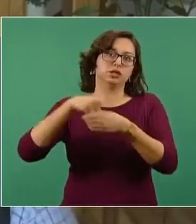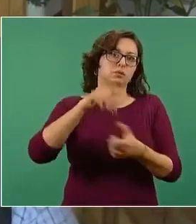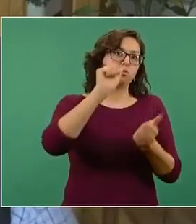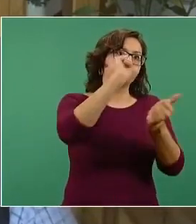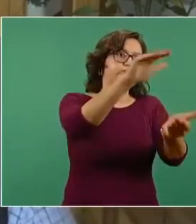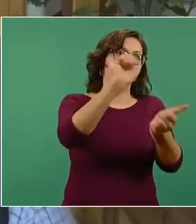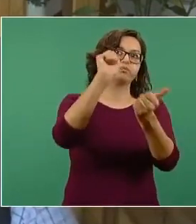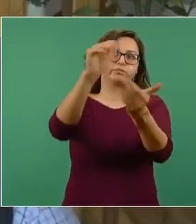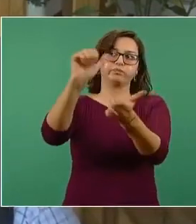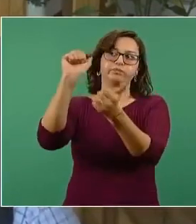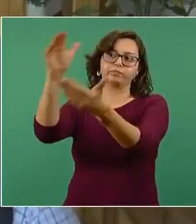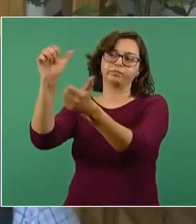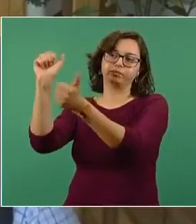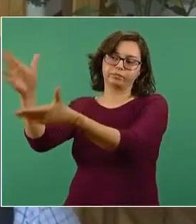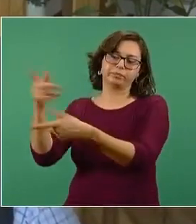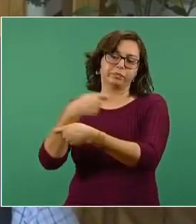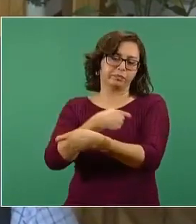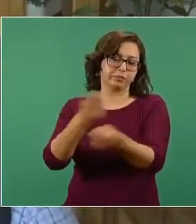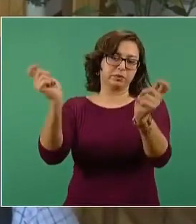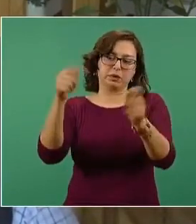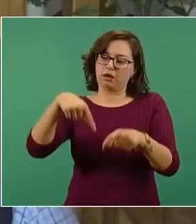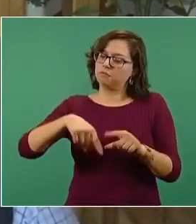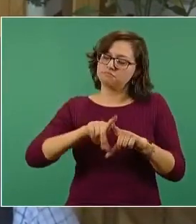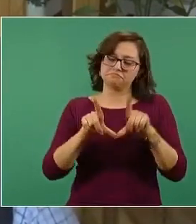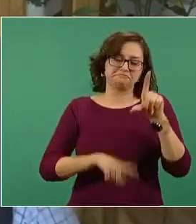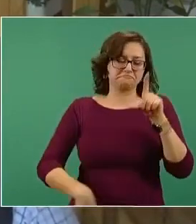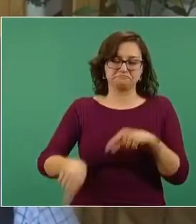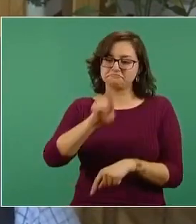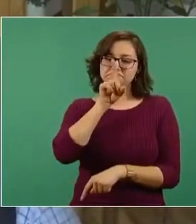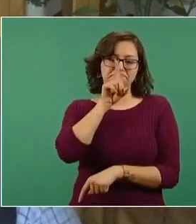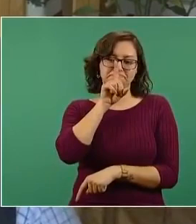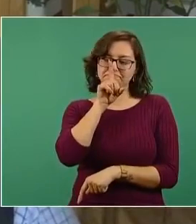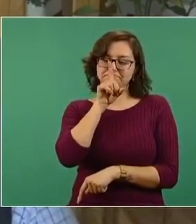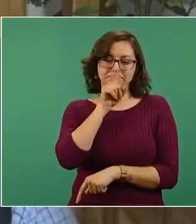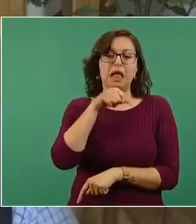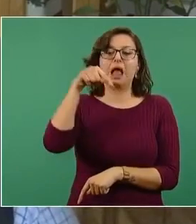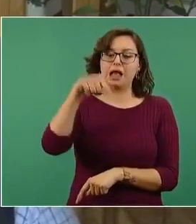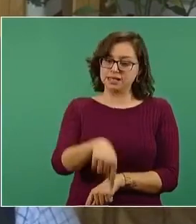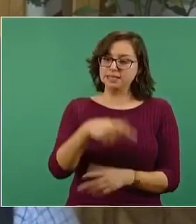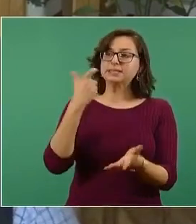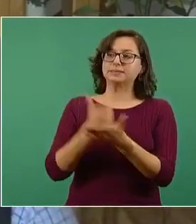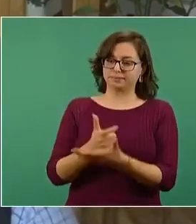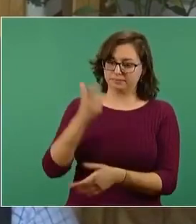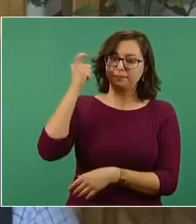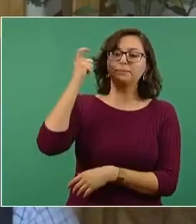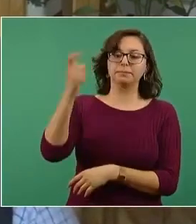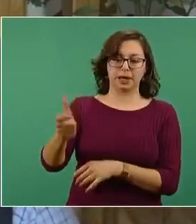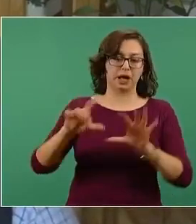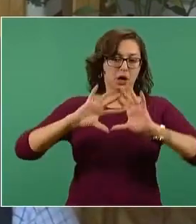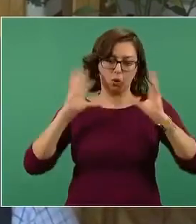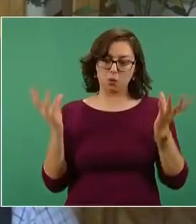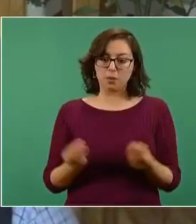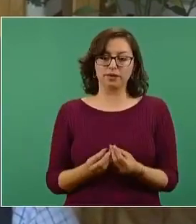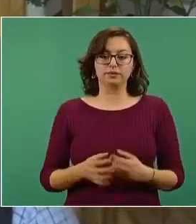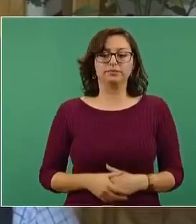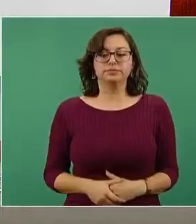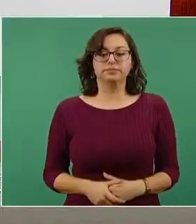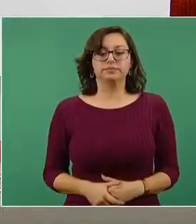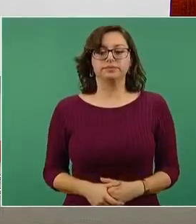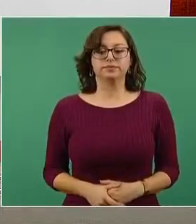puedan tener también acceso a la vacuna. El caso de México no, el caso de México está pagando por todas sus vacunas.